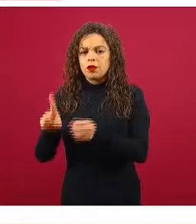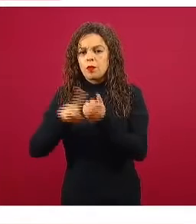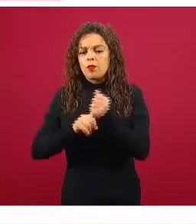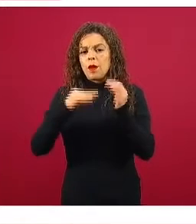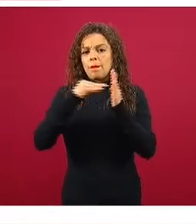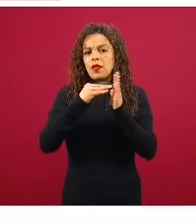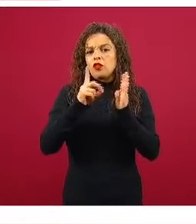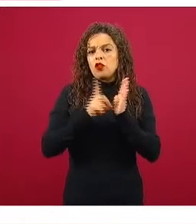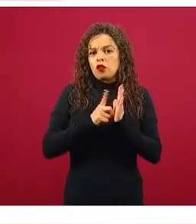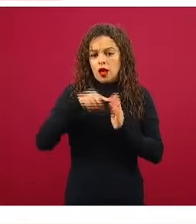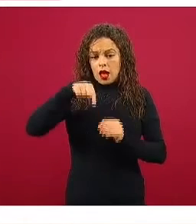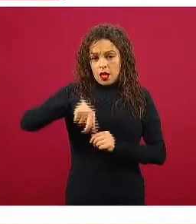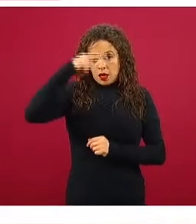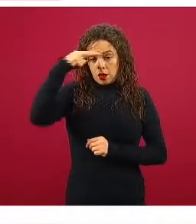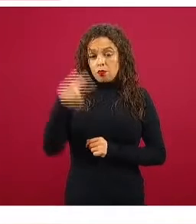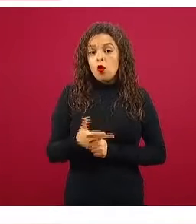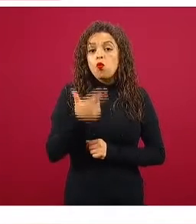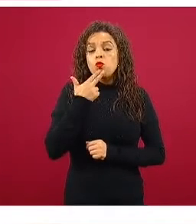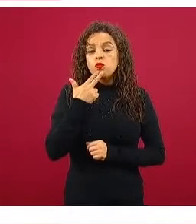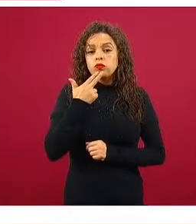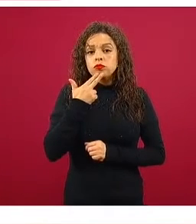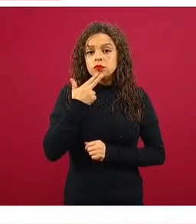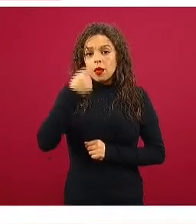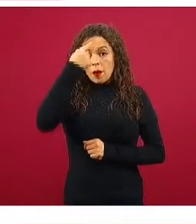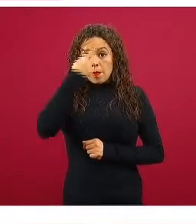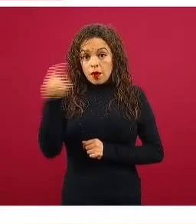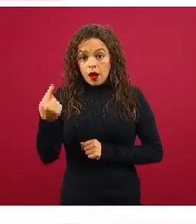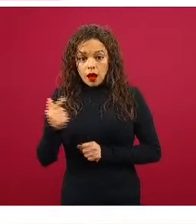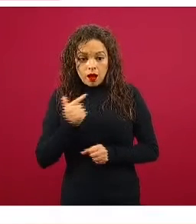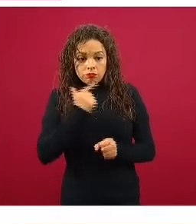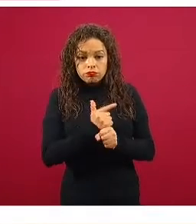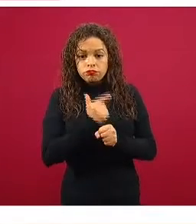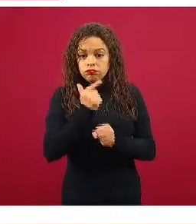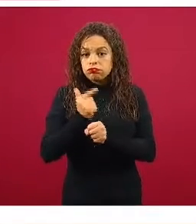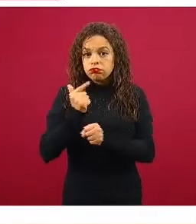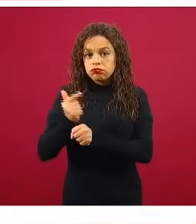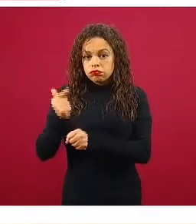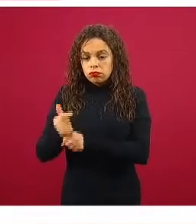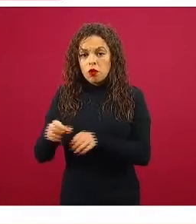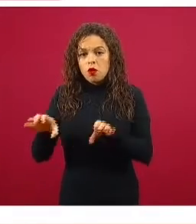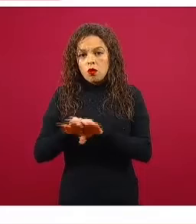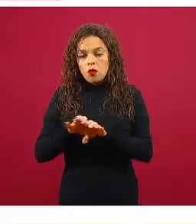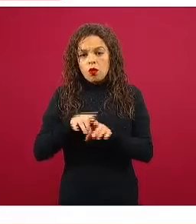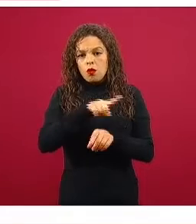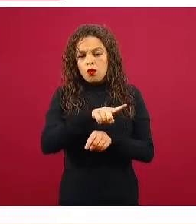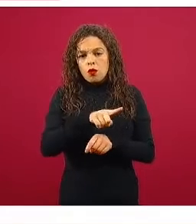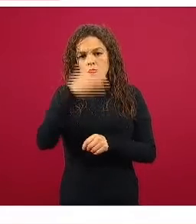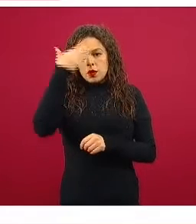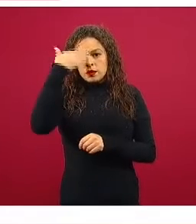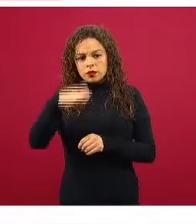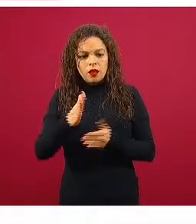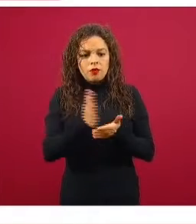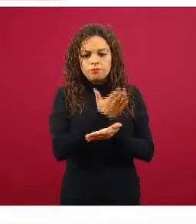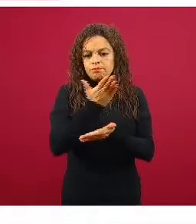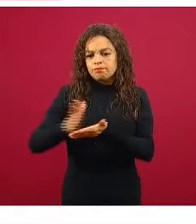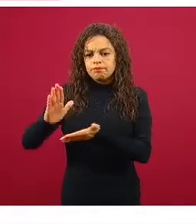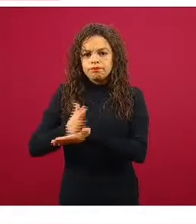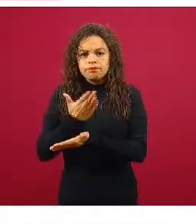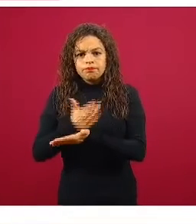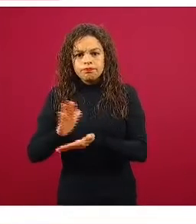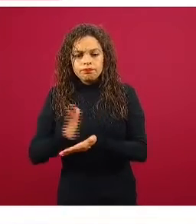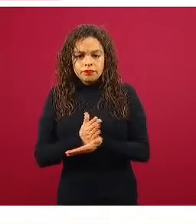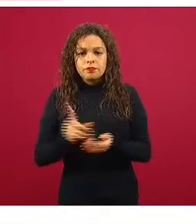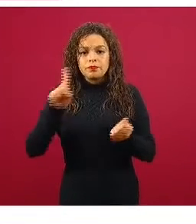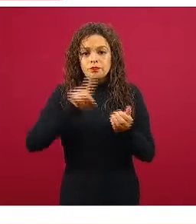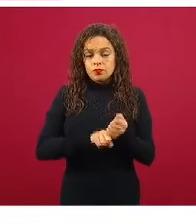utilizando en México para la detección, clasificación, seguimiento de los casos sospechosos